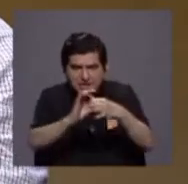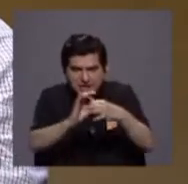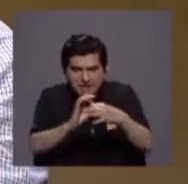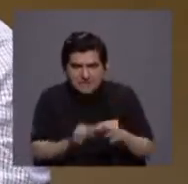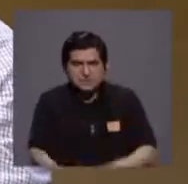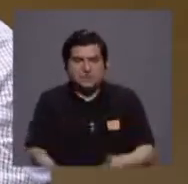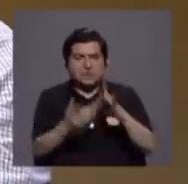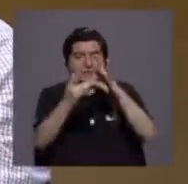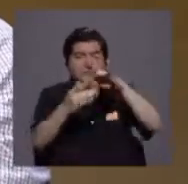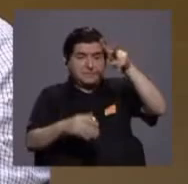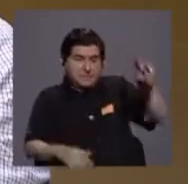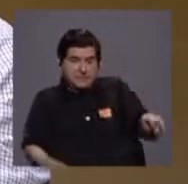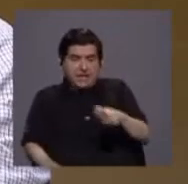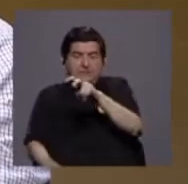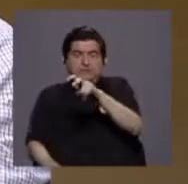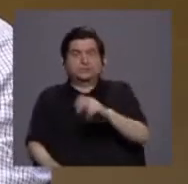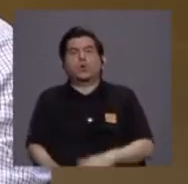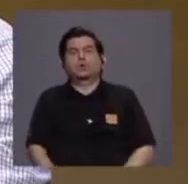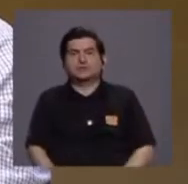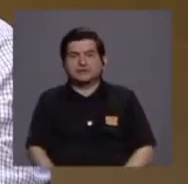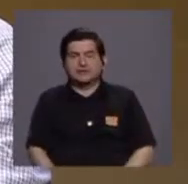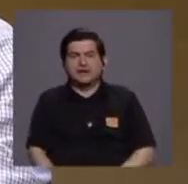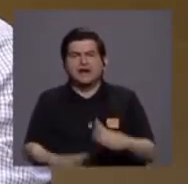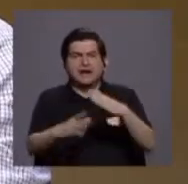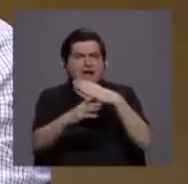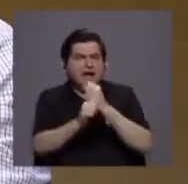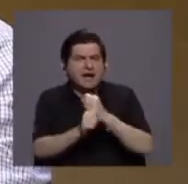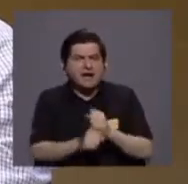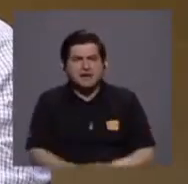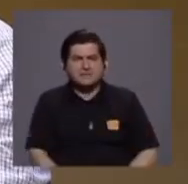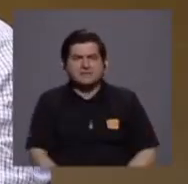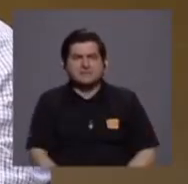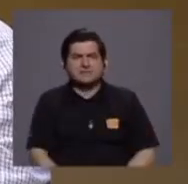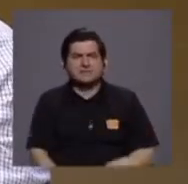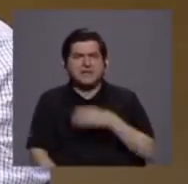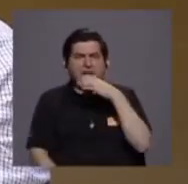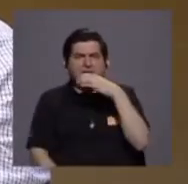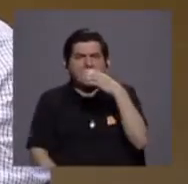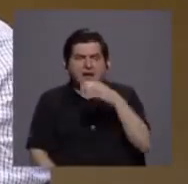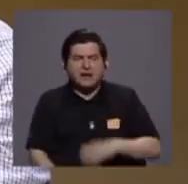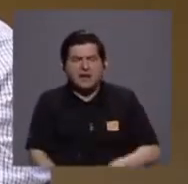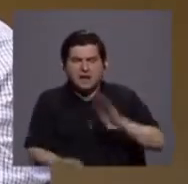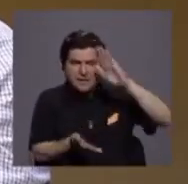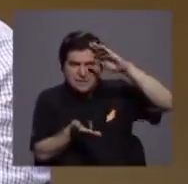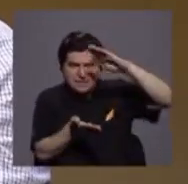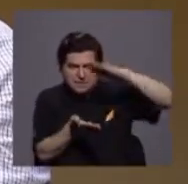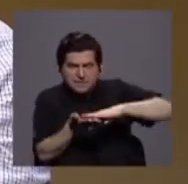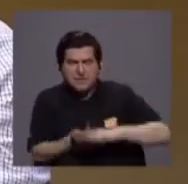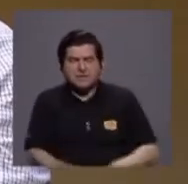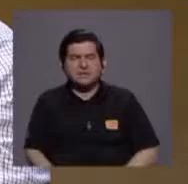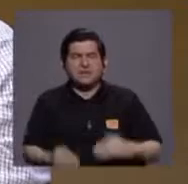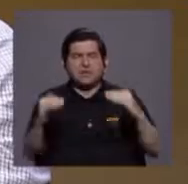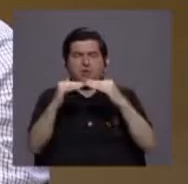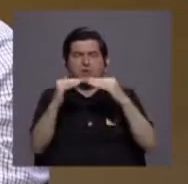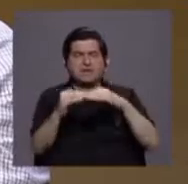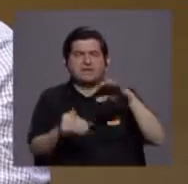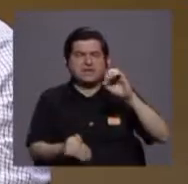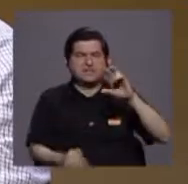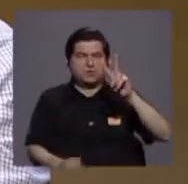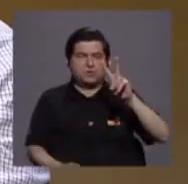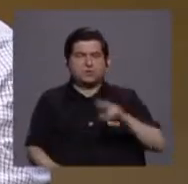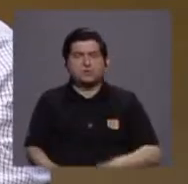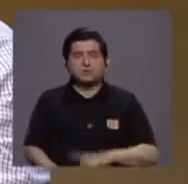sobre todo el transporte, hubiera hecho que el calentamiento bajara, o por lo menos los niveles de CO2 en la atmósfera, y no se dio.